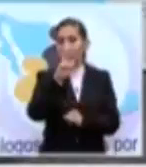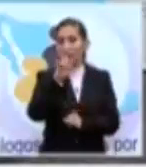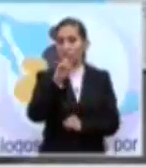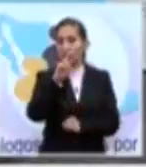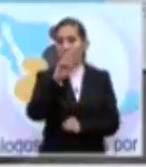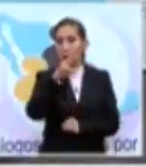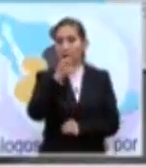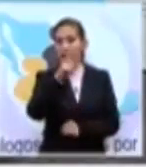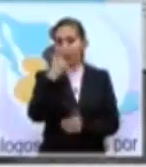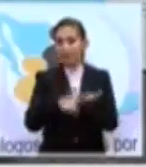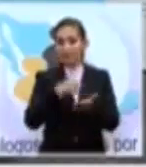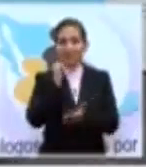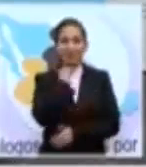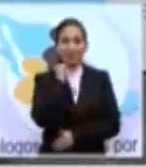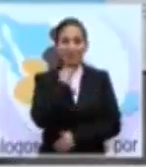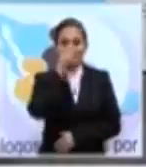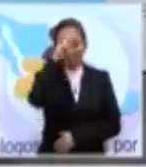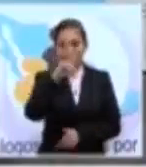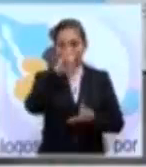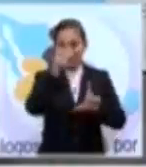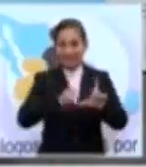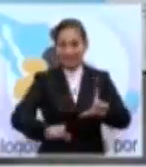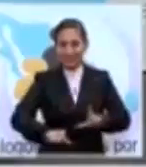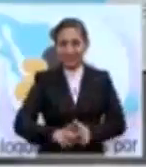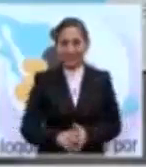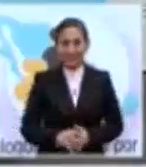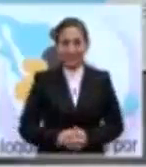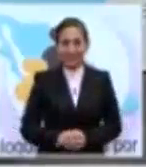Domínguez del Senado de la República.